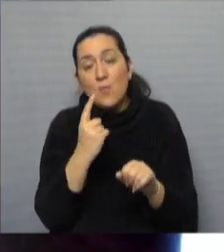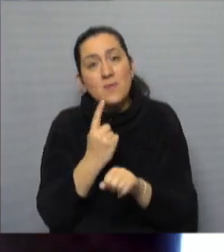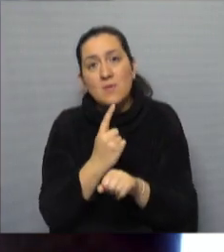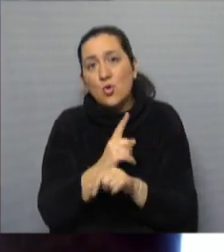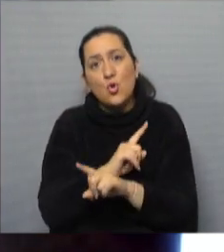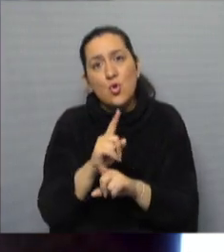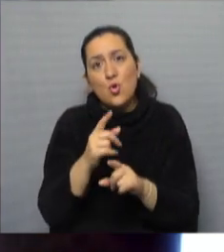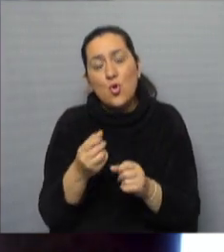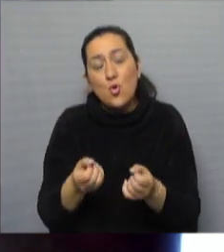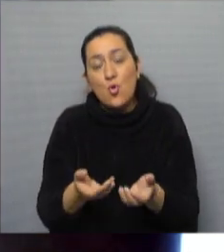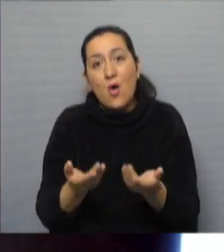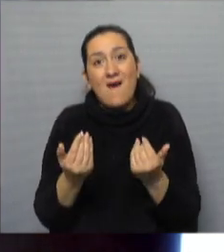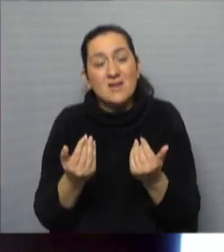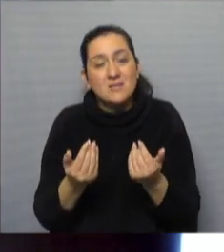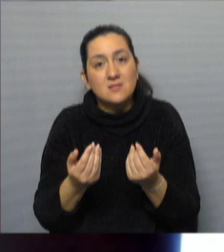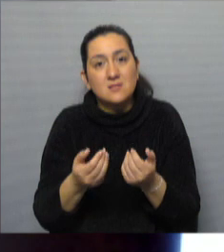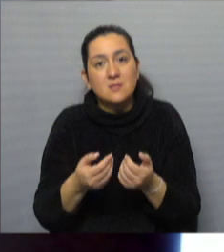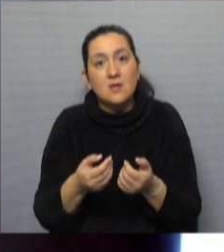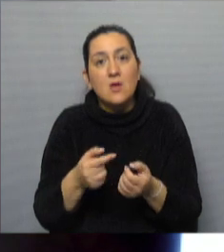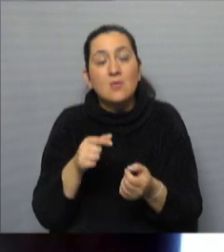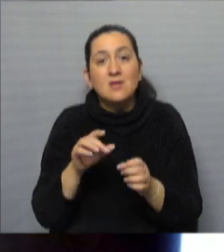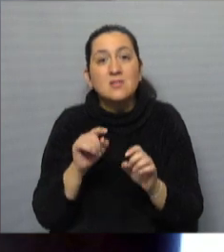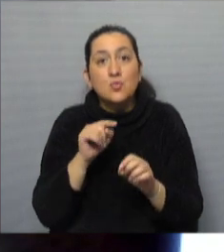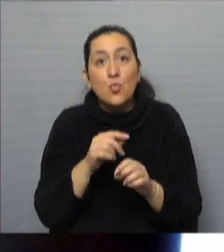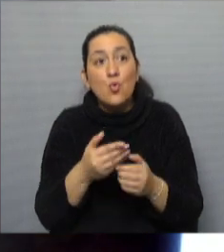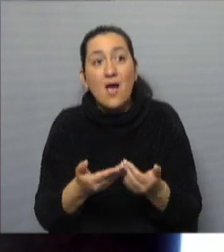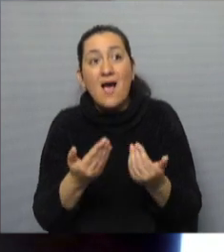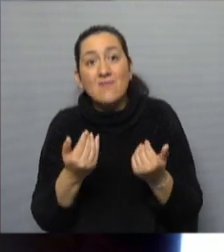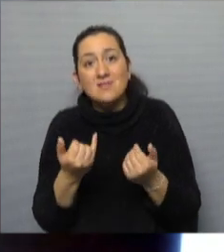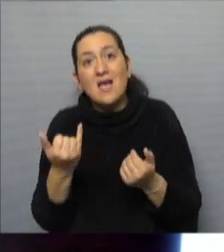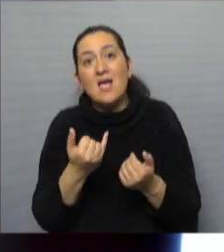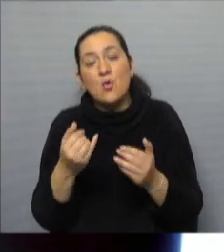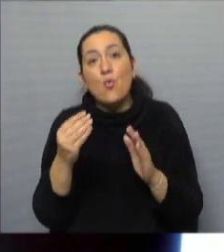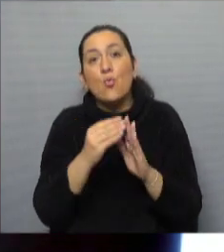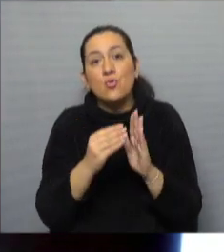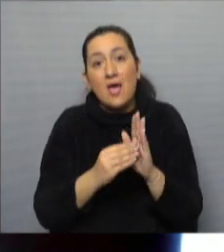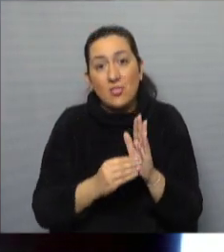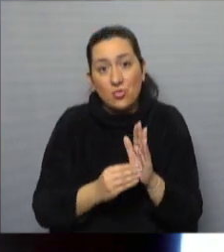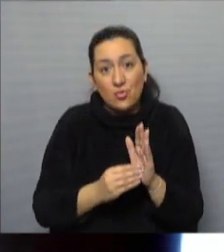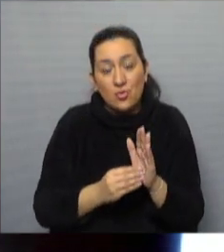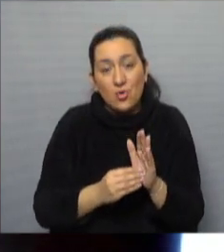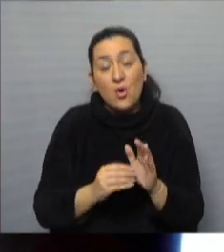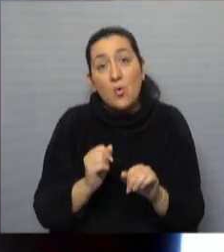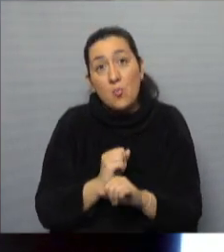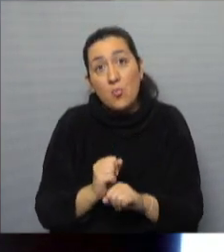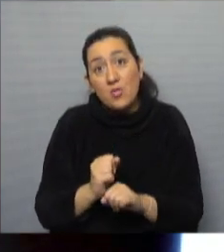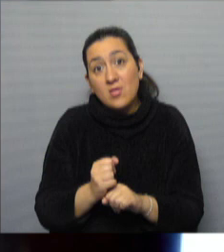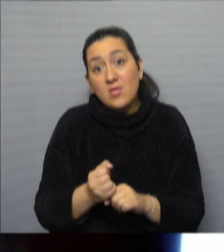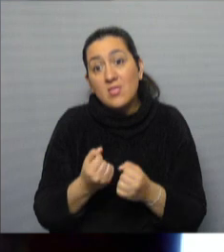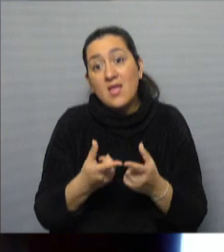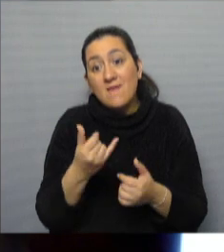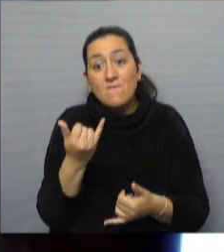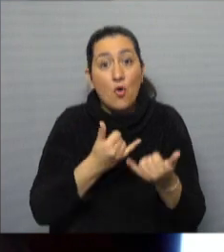abrir porque ya el abrirlo implica tener un dato podría llegar a dar un dato a esos